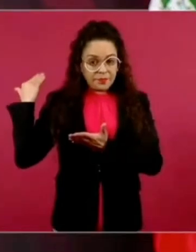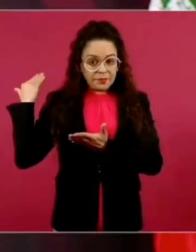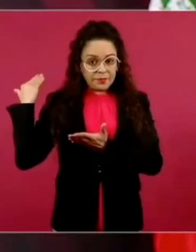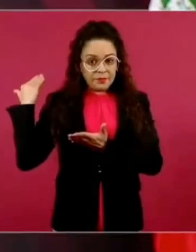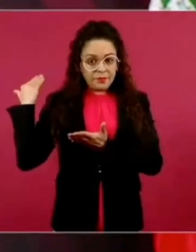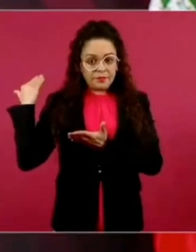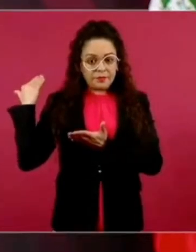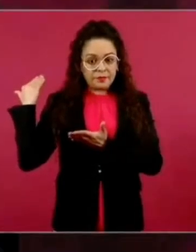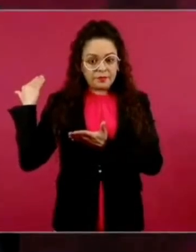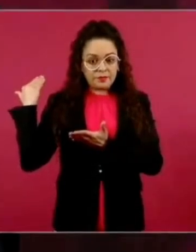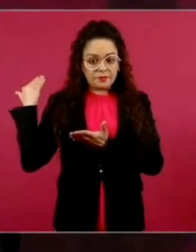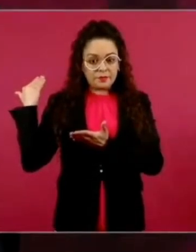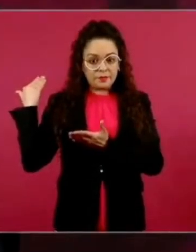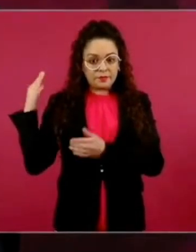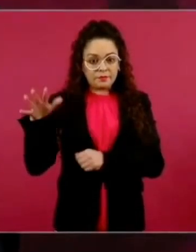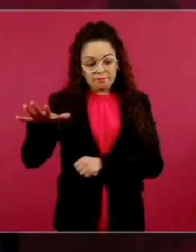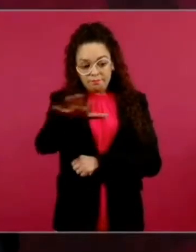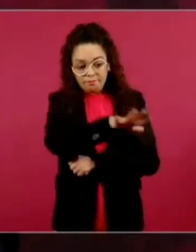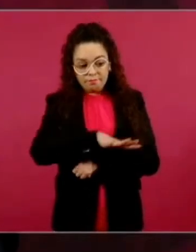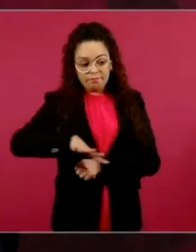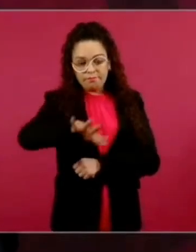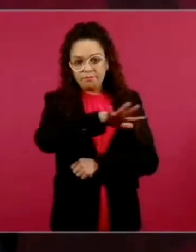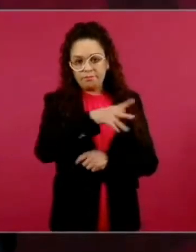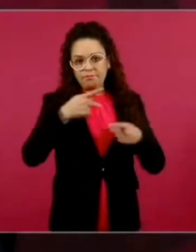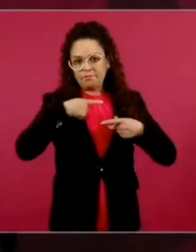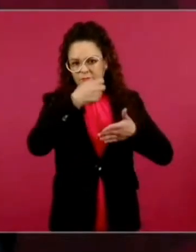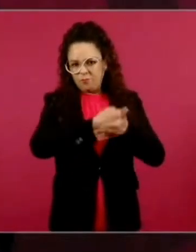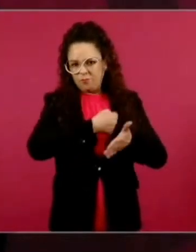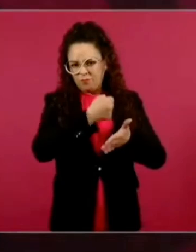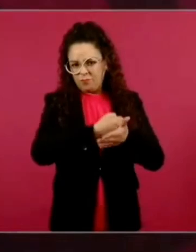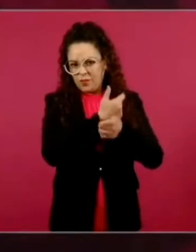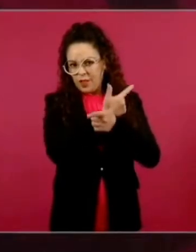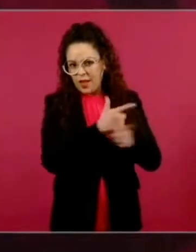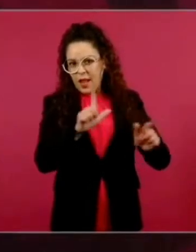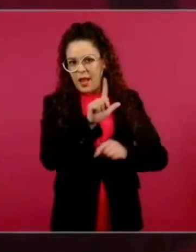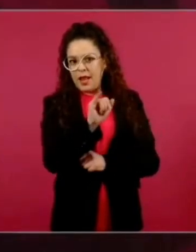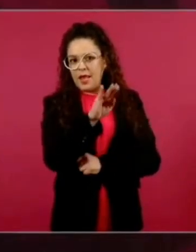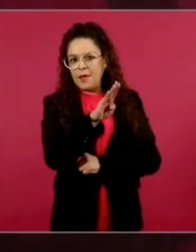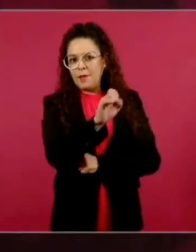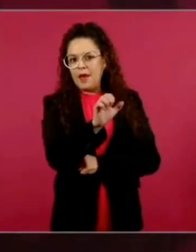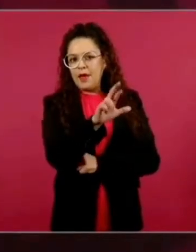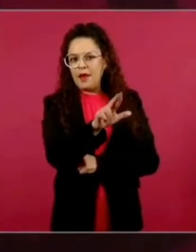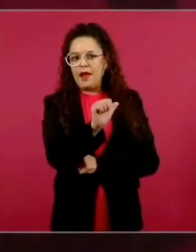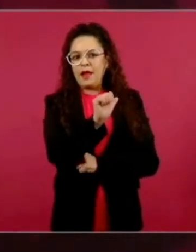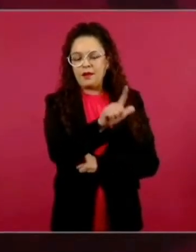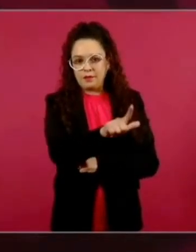los liberales no consideraban tan relevante